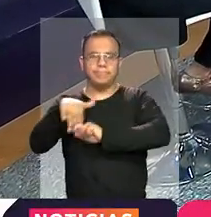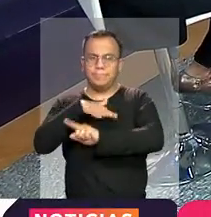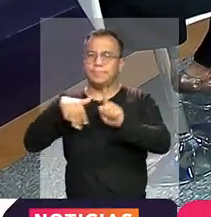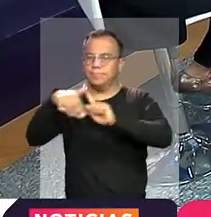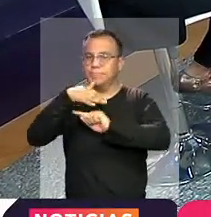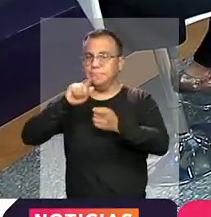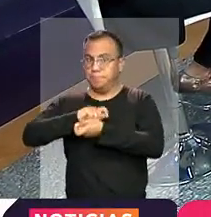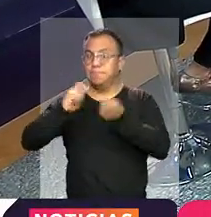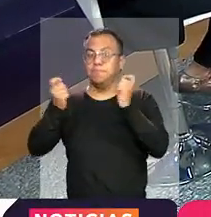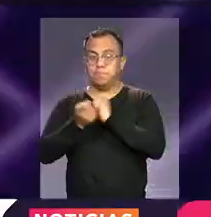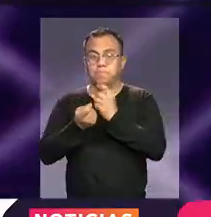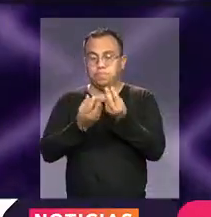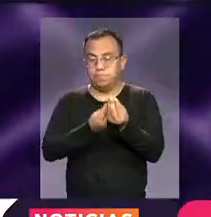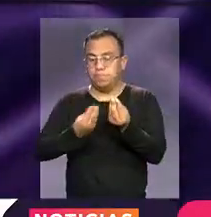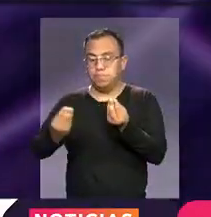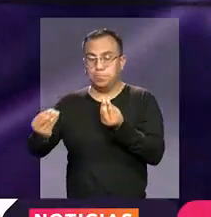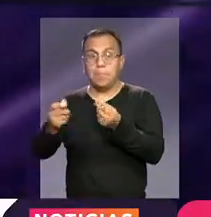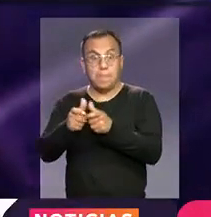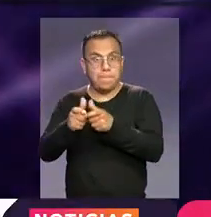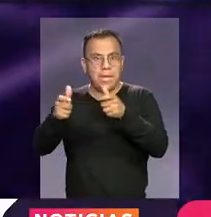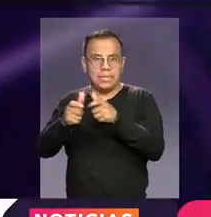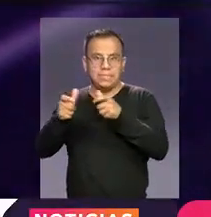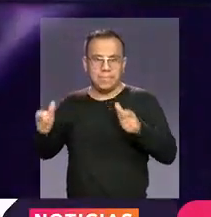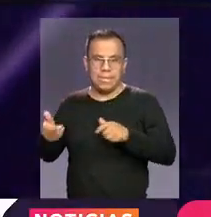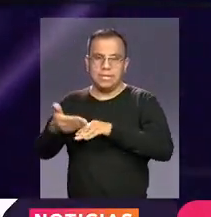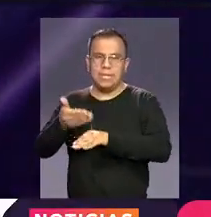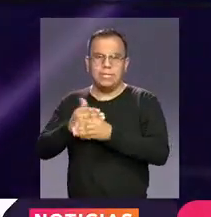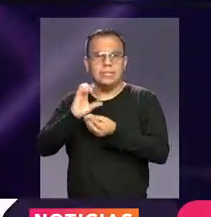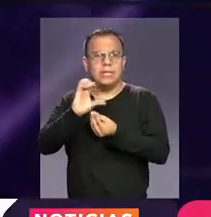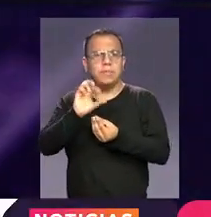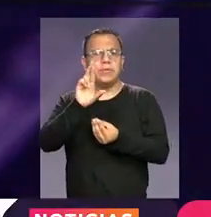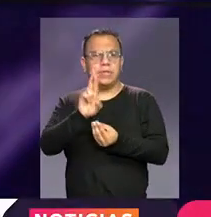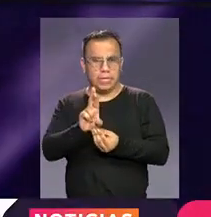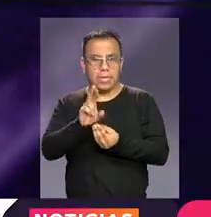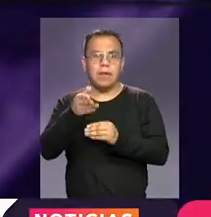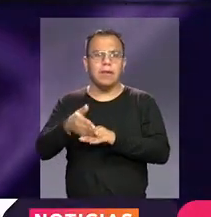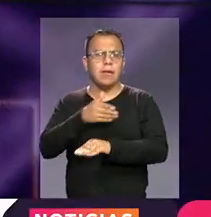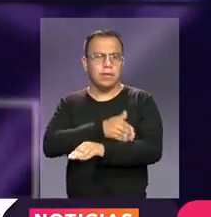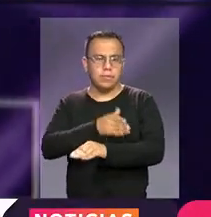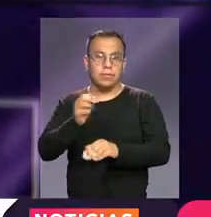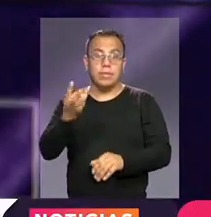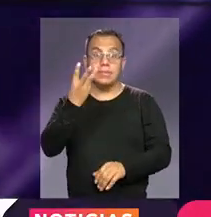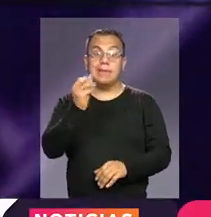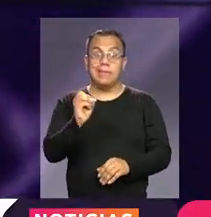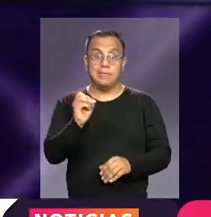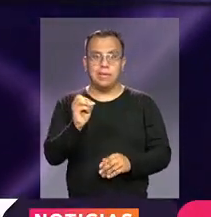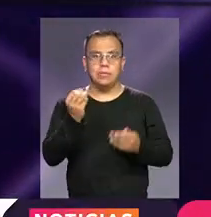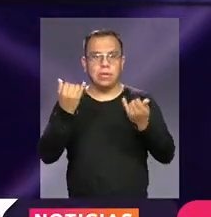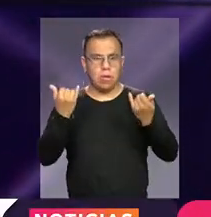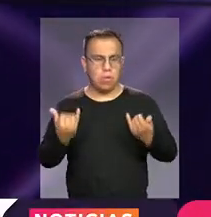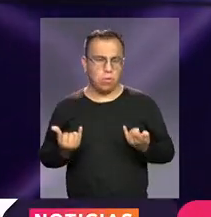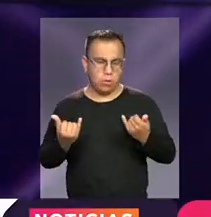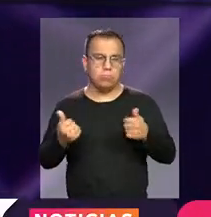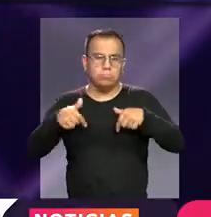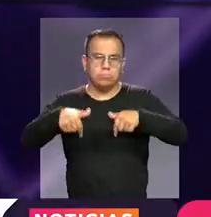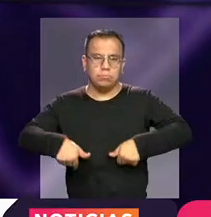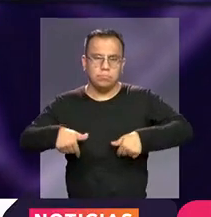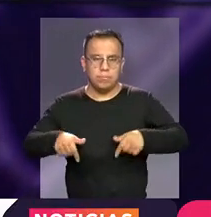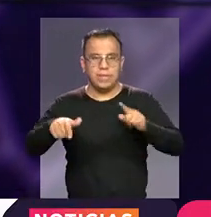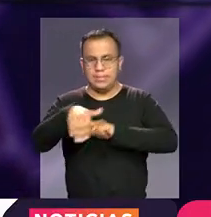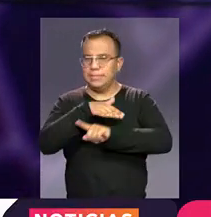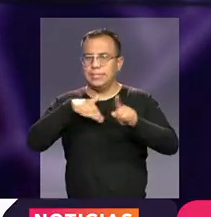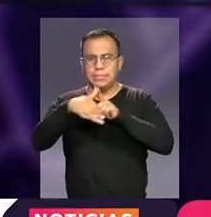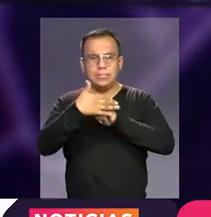para los partidos que eran las fuerzas mayoritarios por ejemplo cambio radical también que tenía 30 curules y hoy el panorama